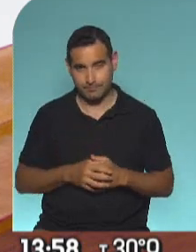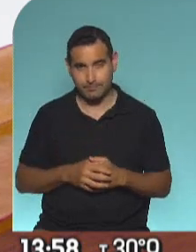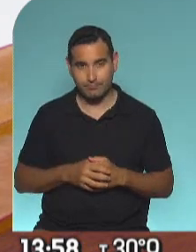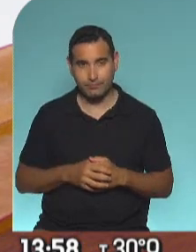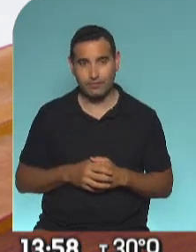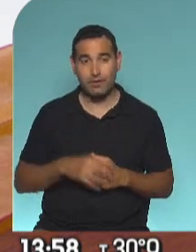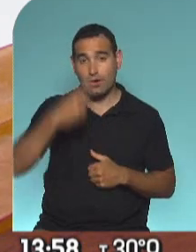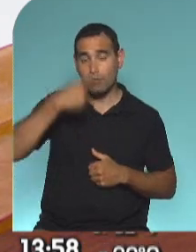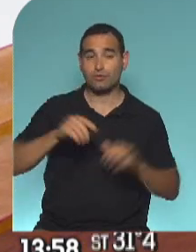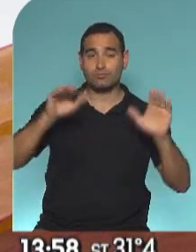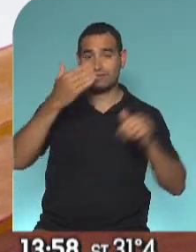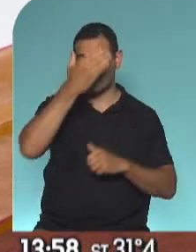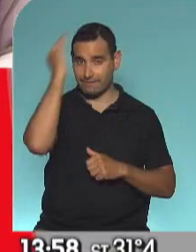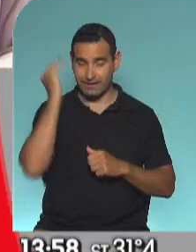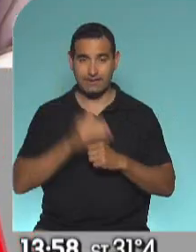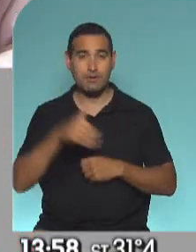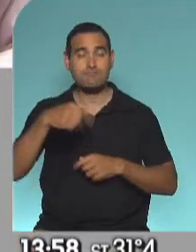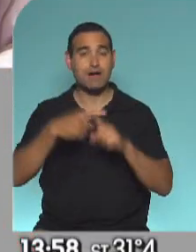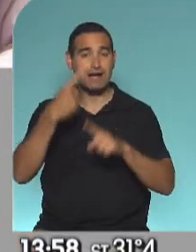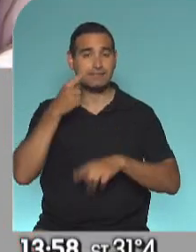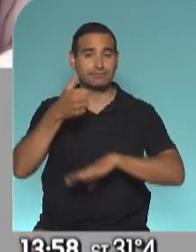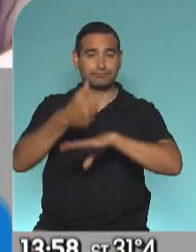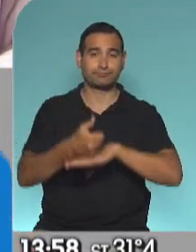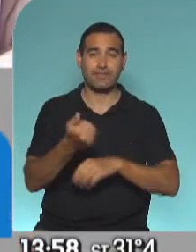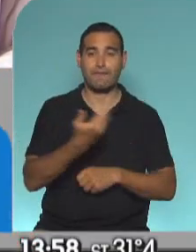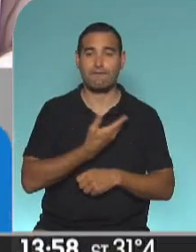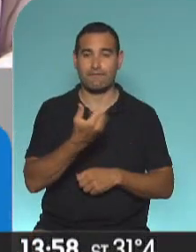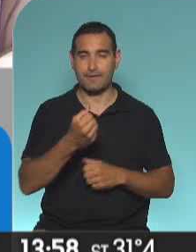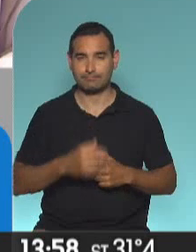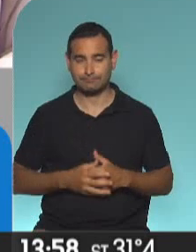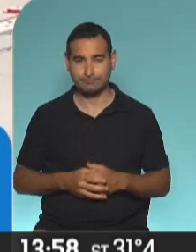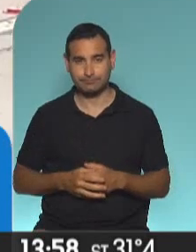El último adiós a Alejandro Sabella. Maxi Staiman en la sede de la AFA. Maxi.